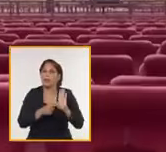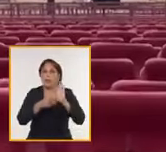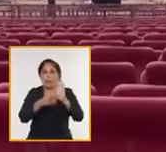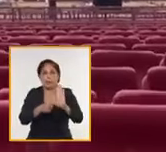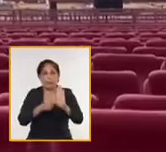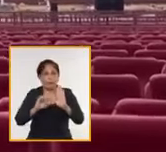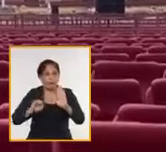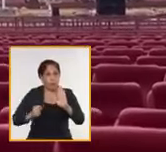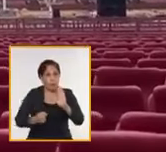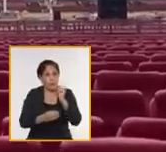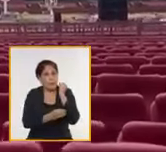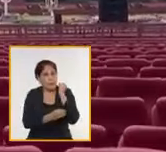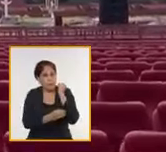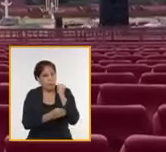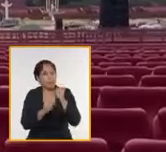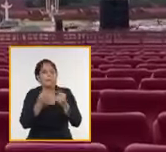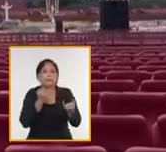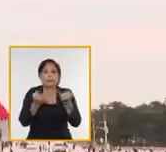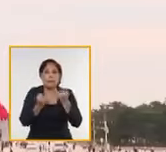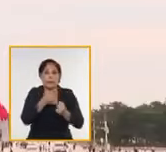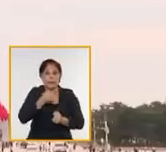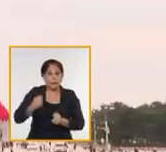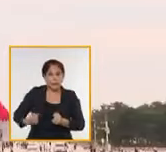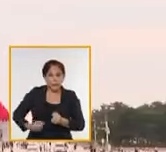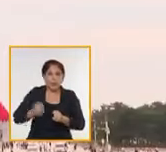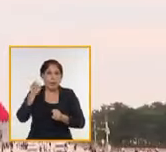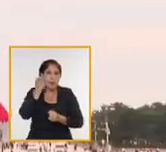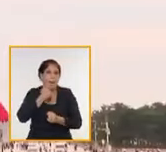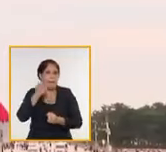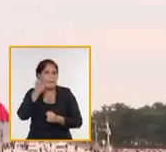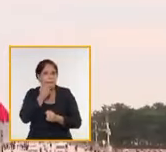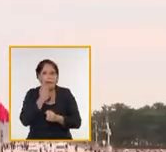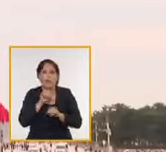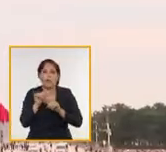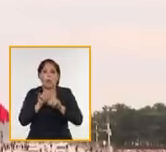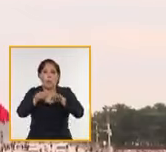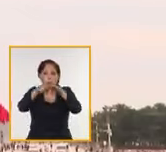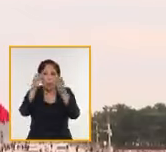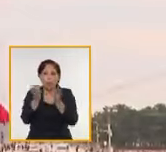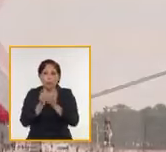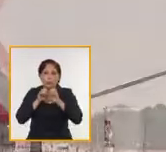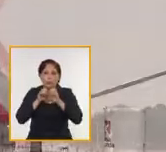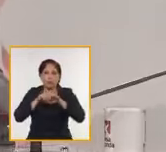poderío militar y del interés de China por aumentar su influencia global.